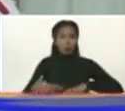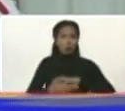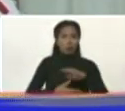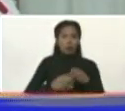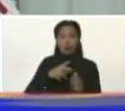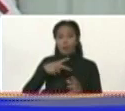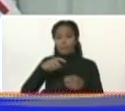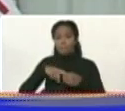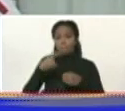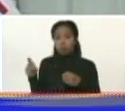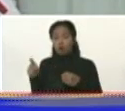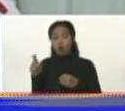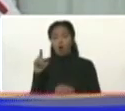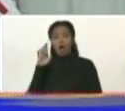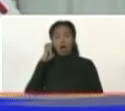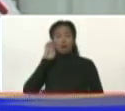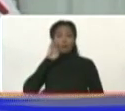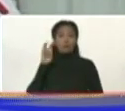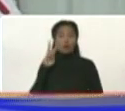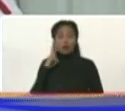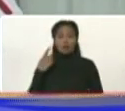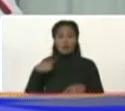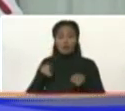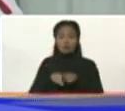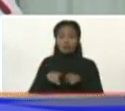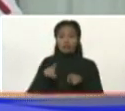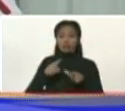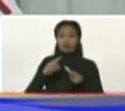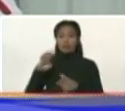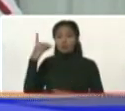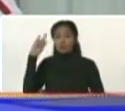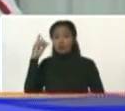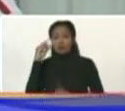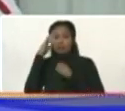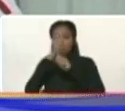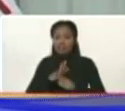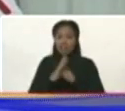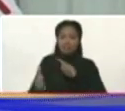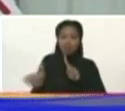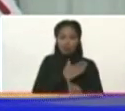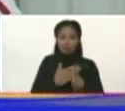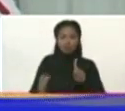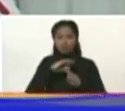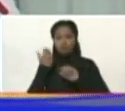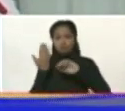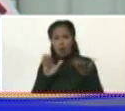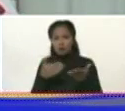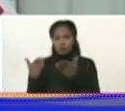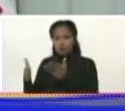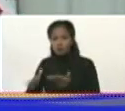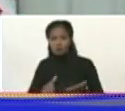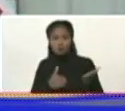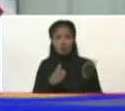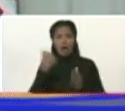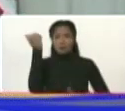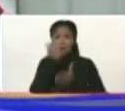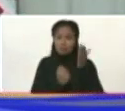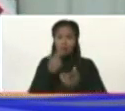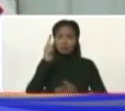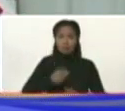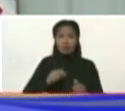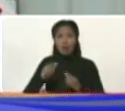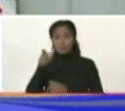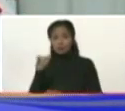Evo y Bolivia está llena de represión, violencia, muertos. Han asesinado